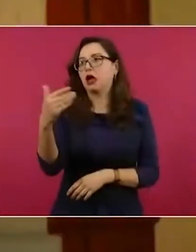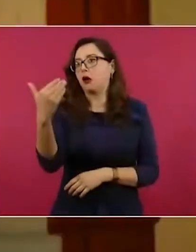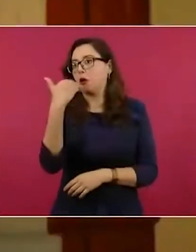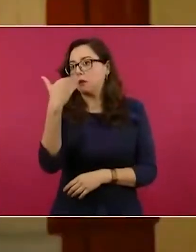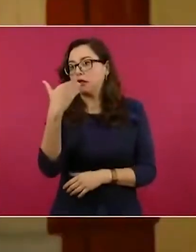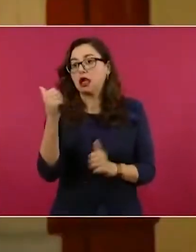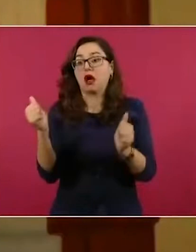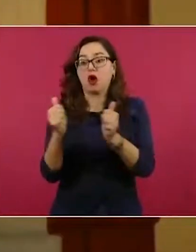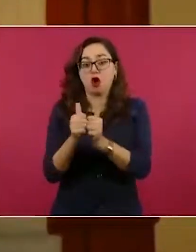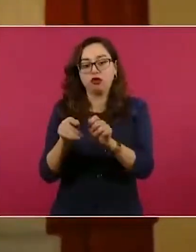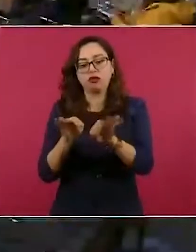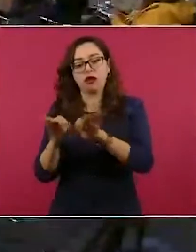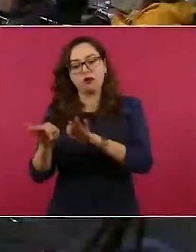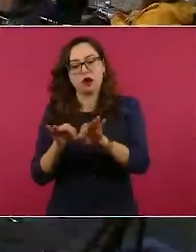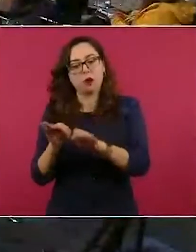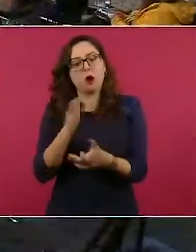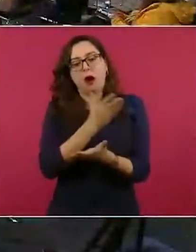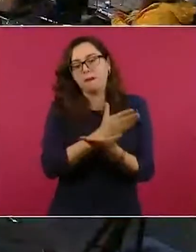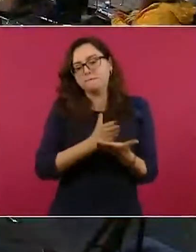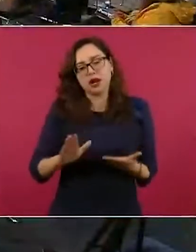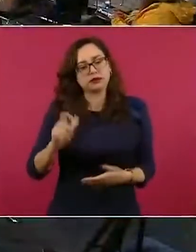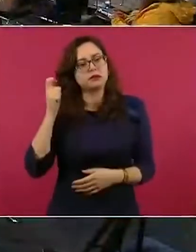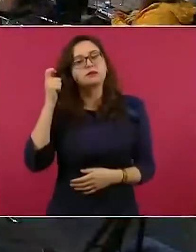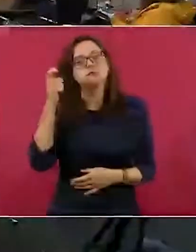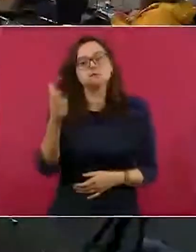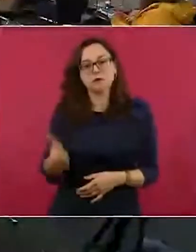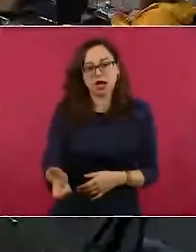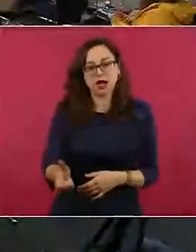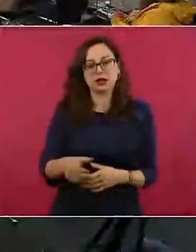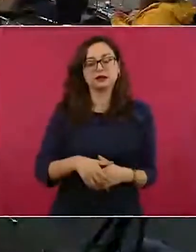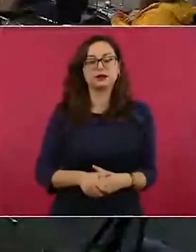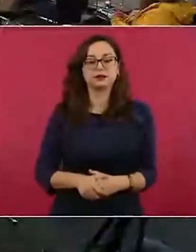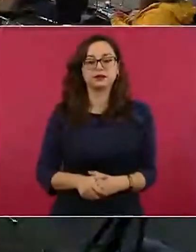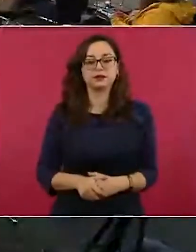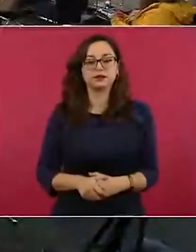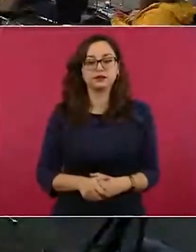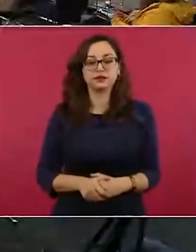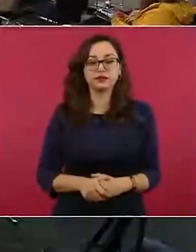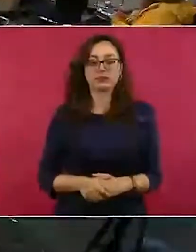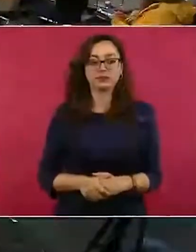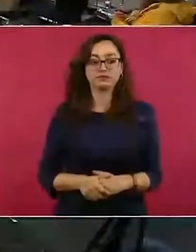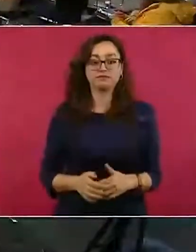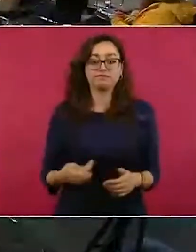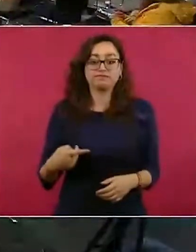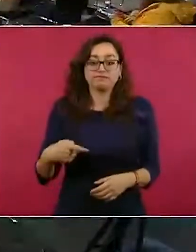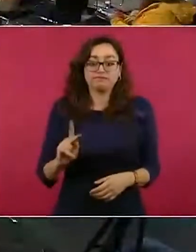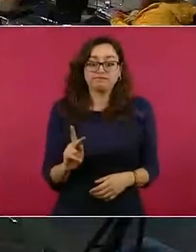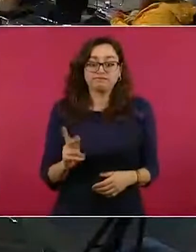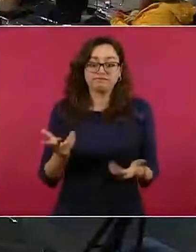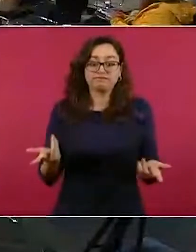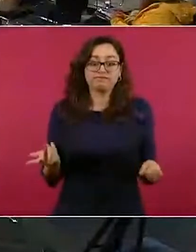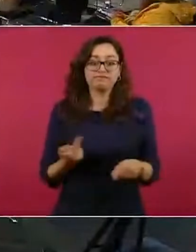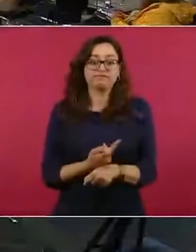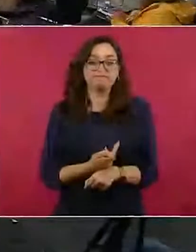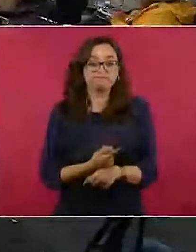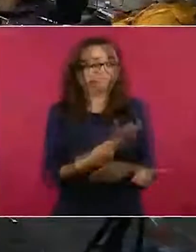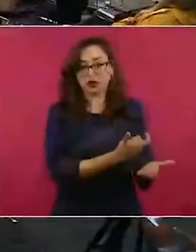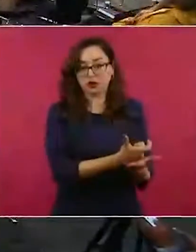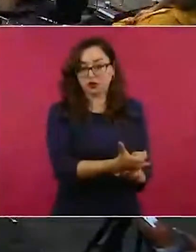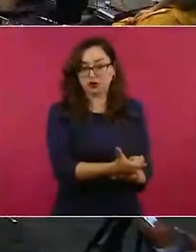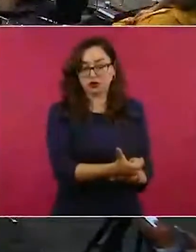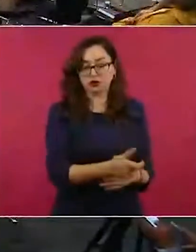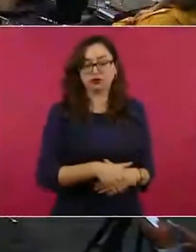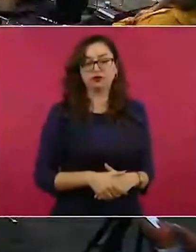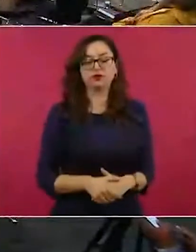oficiales. Pero se entiende que todo esto es parte de la percepción. Y